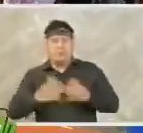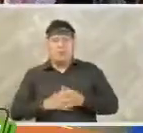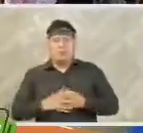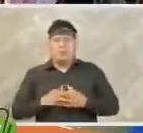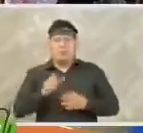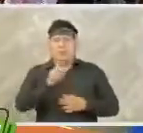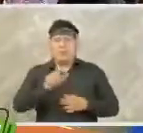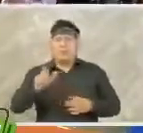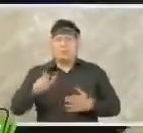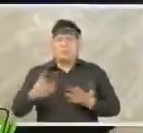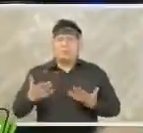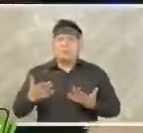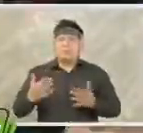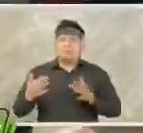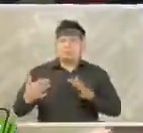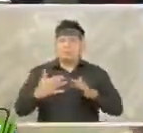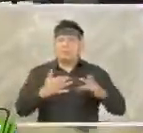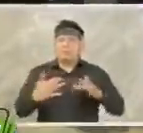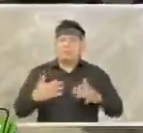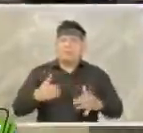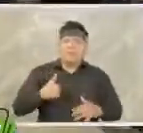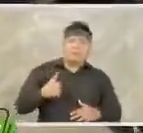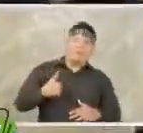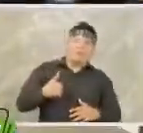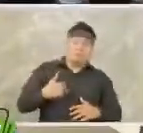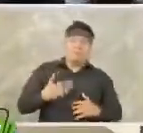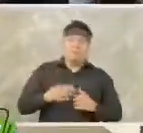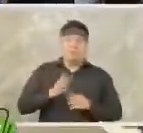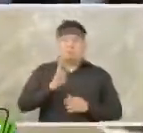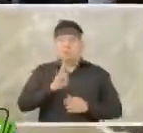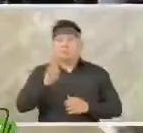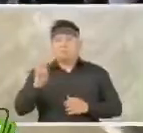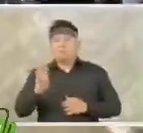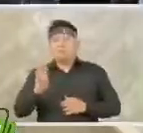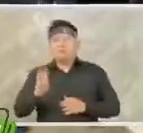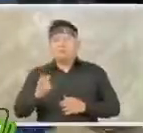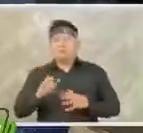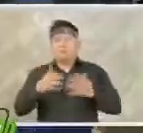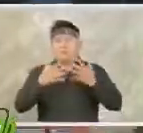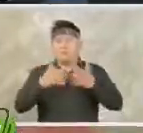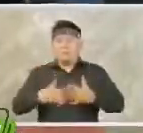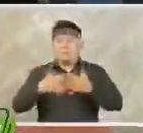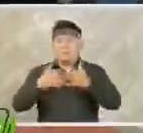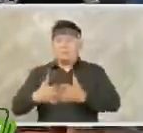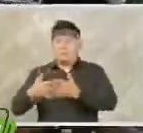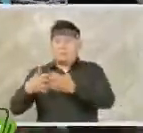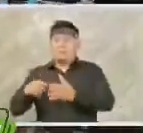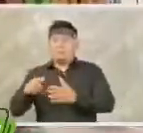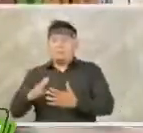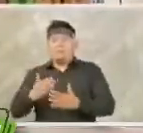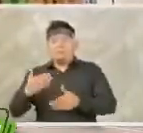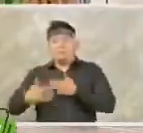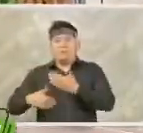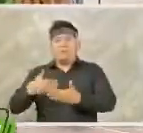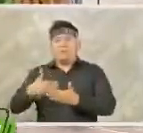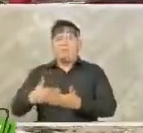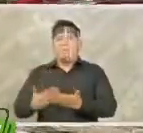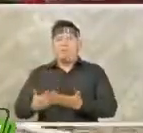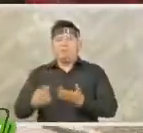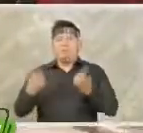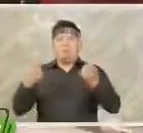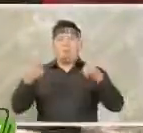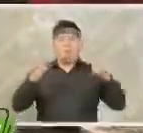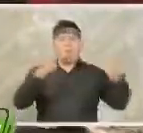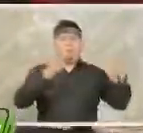del conflicto armado y logró el fortalecimiento de 38 emprendimientos que ya han venido consolidándose en el escenario comercial,